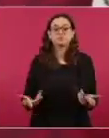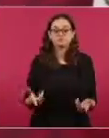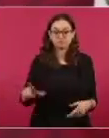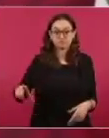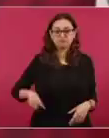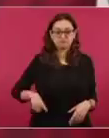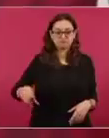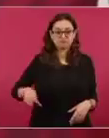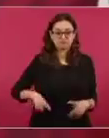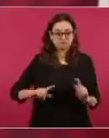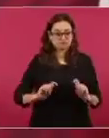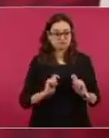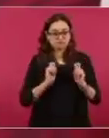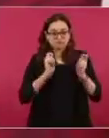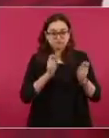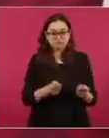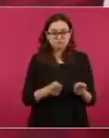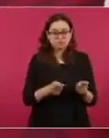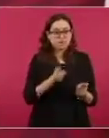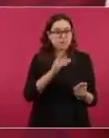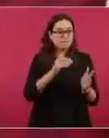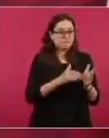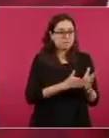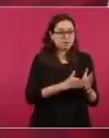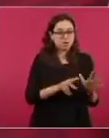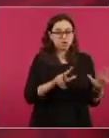gobierna de